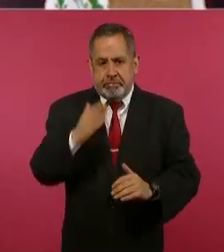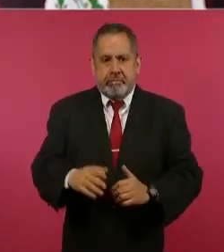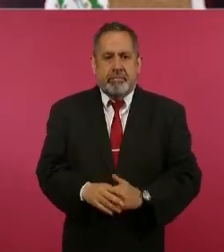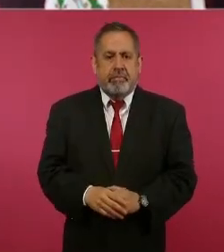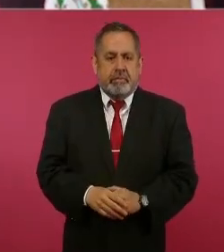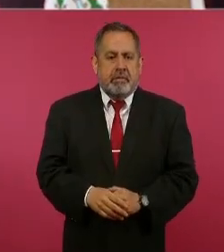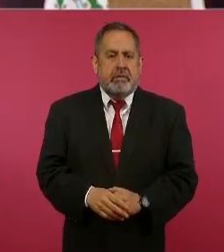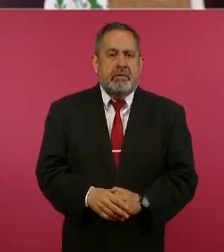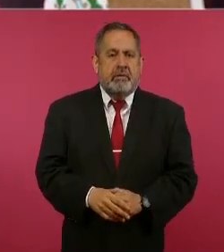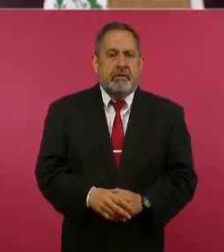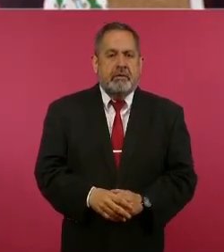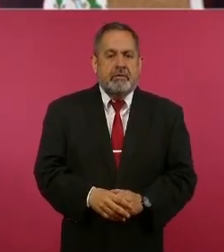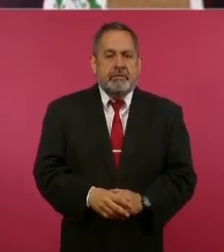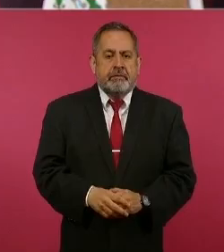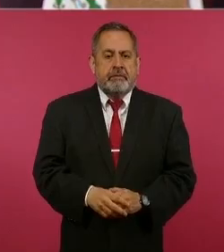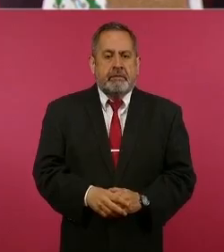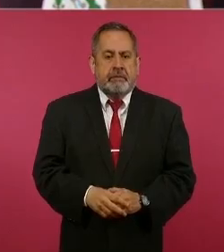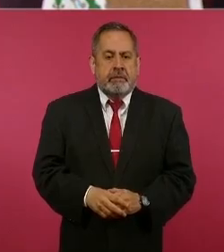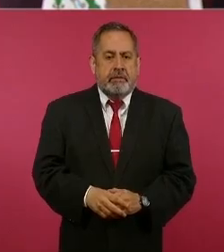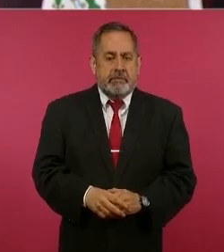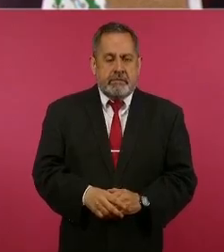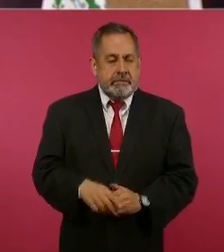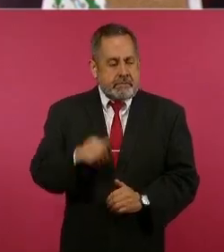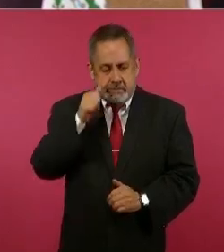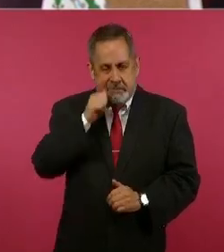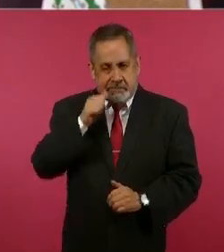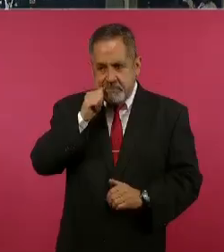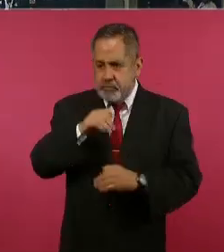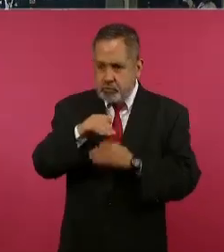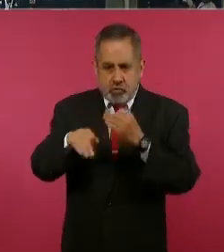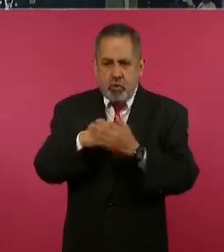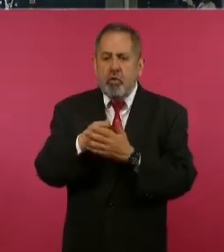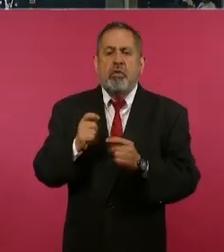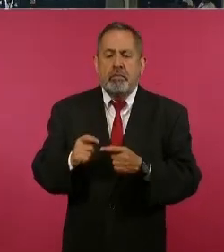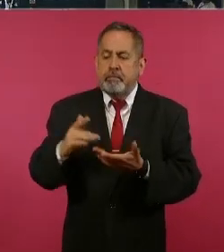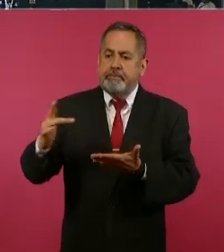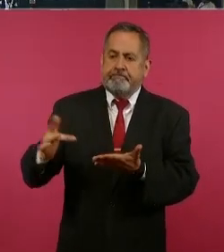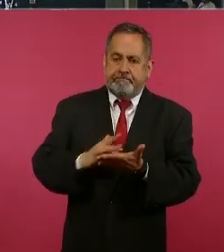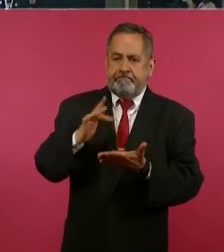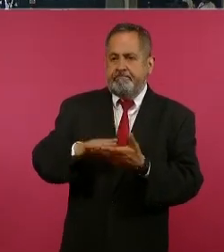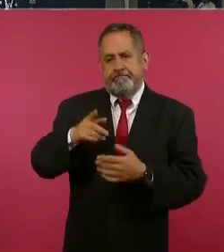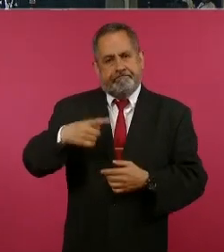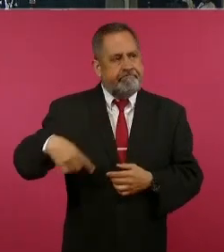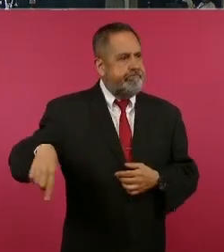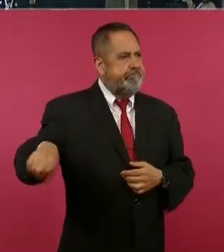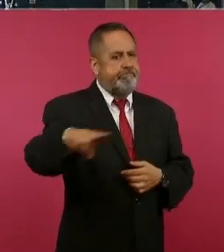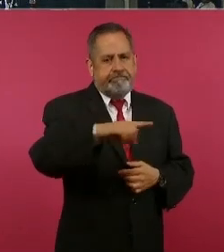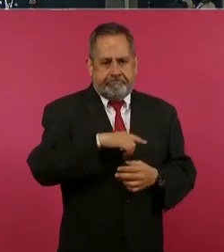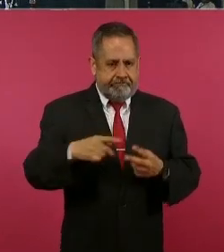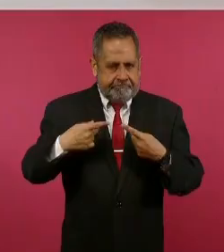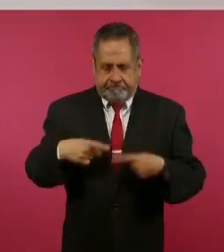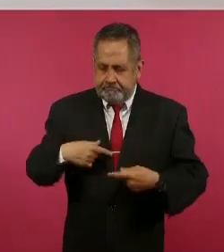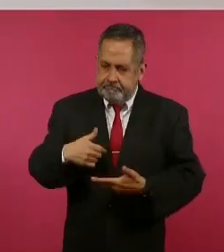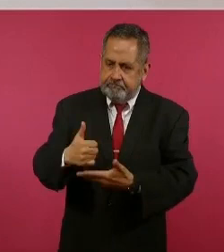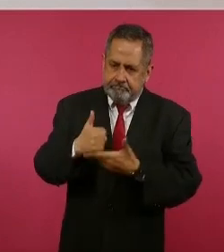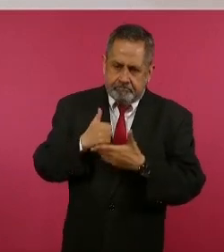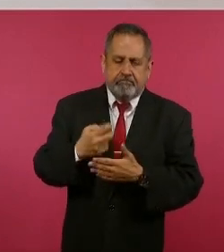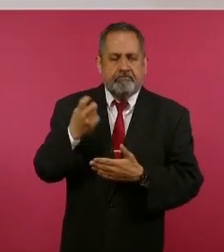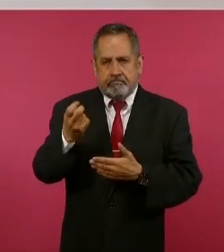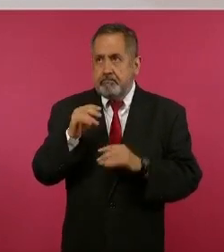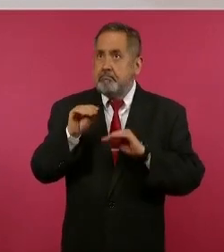Lo tenemos que hacer como todo, con el apoyo del pueblo.